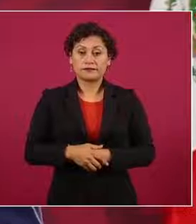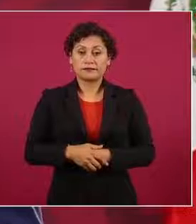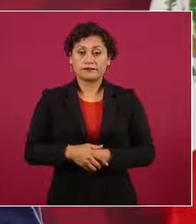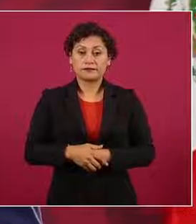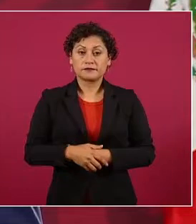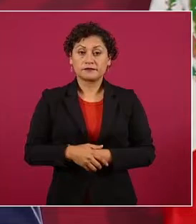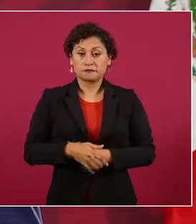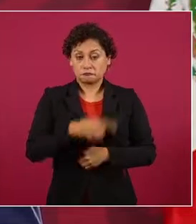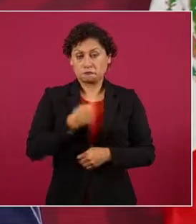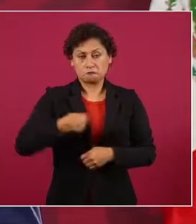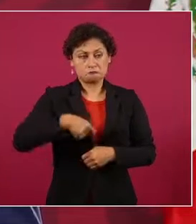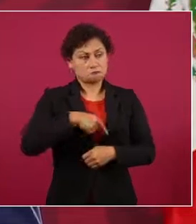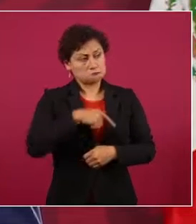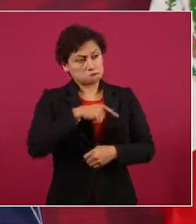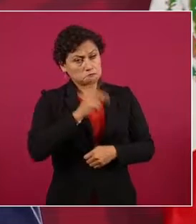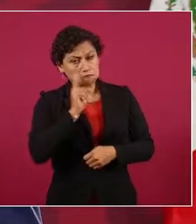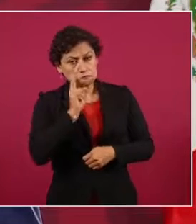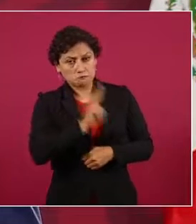aceptamos